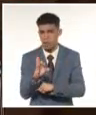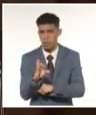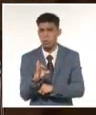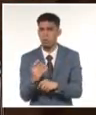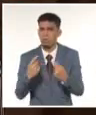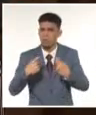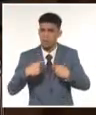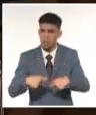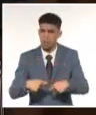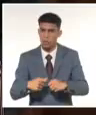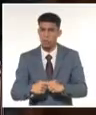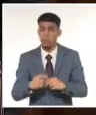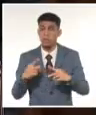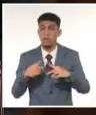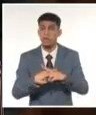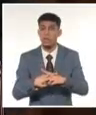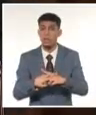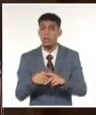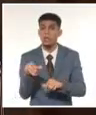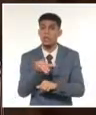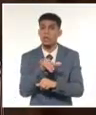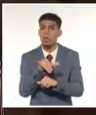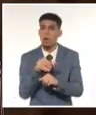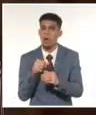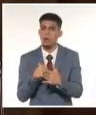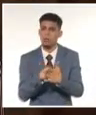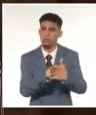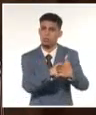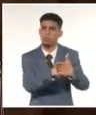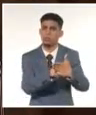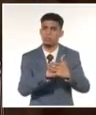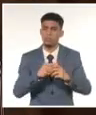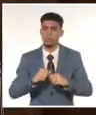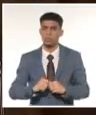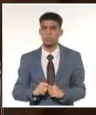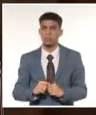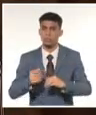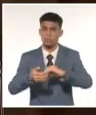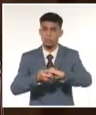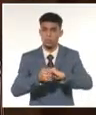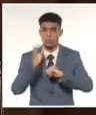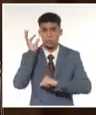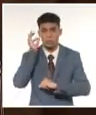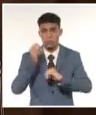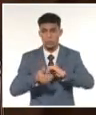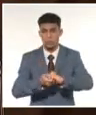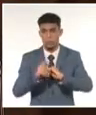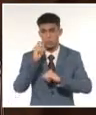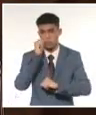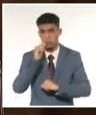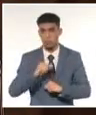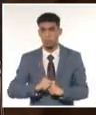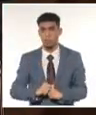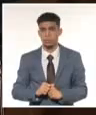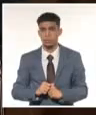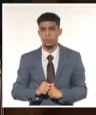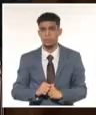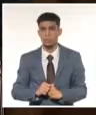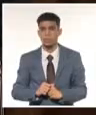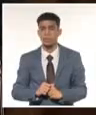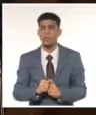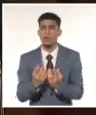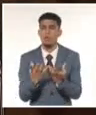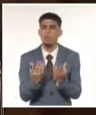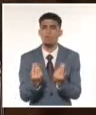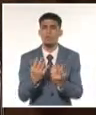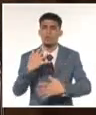dignidad y un efectivo empoderamiento. Compañeras y compañeros, la persistencia de varias problemáticas